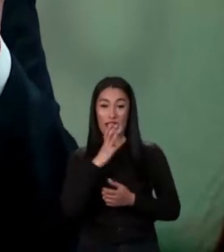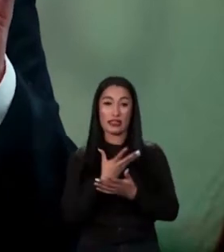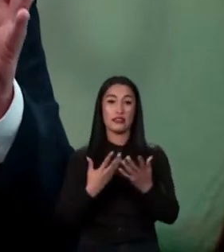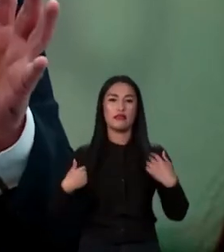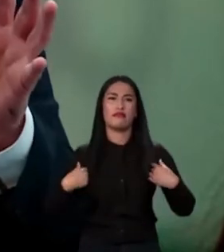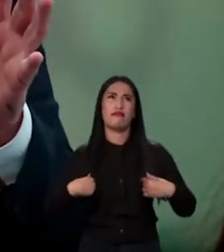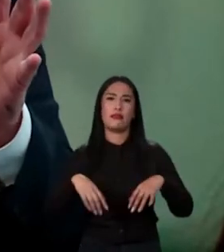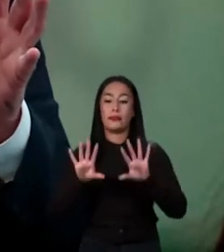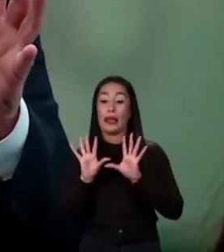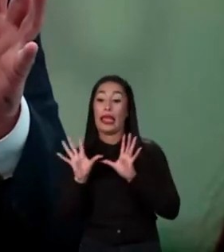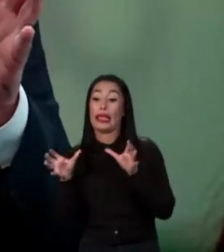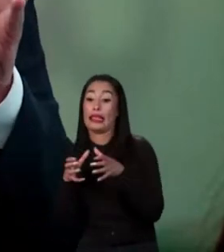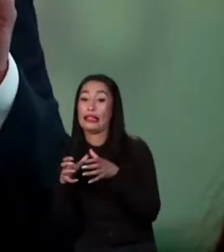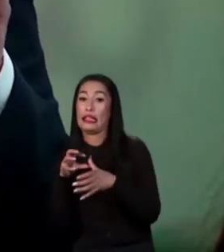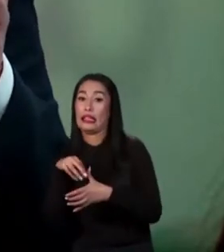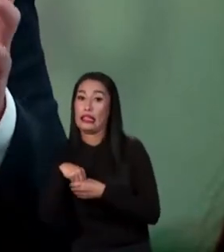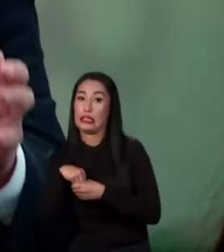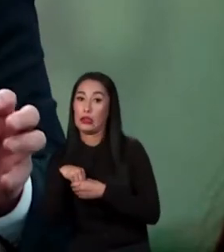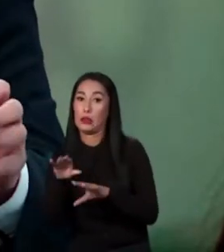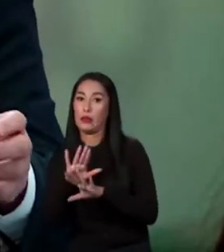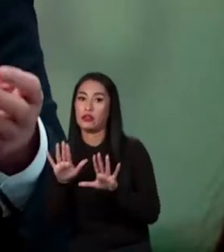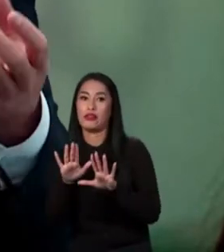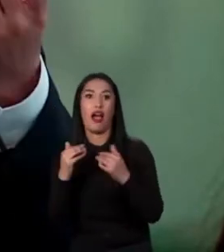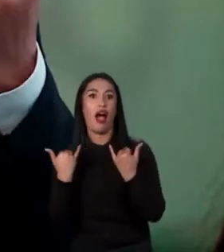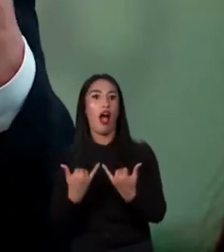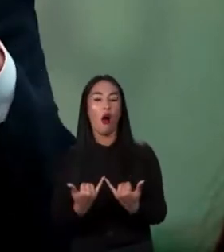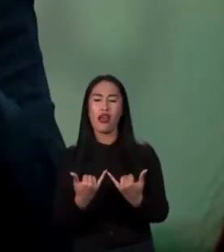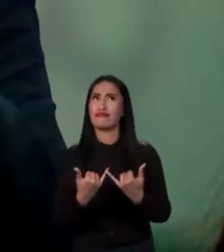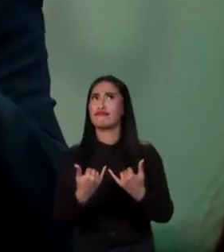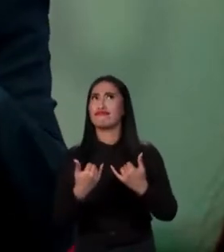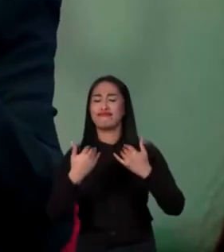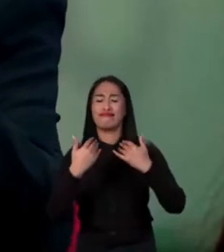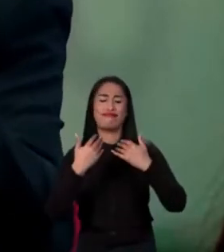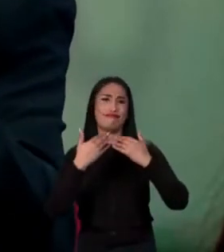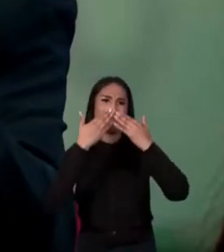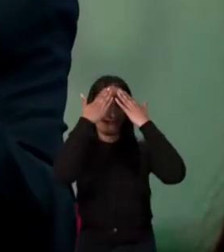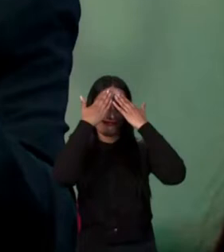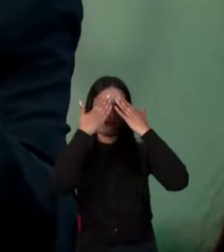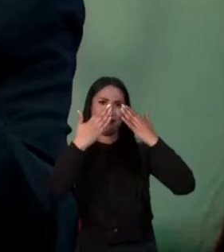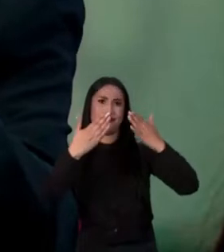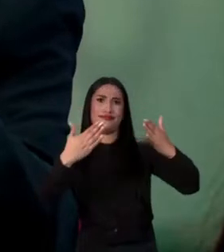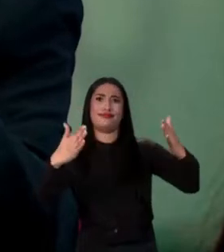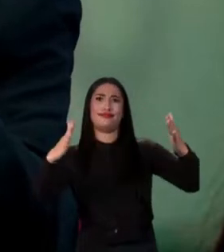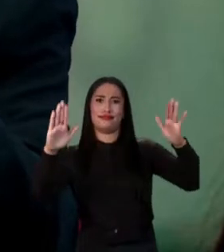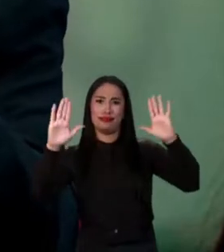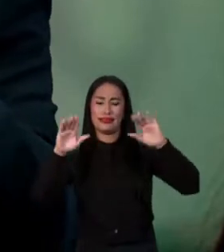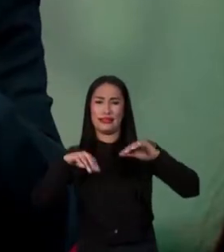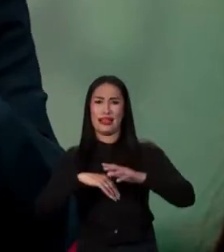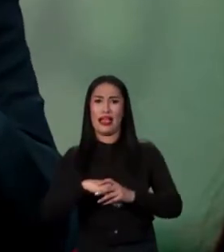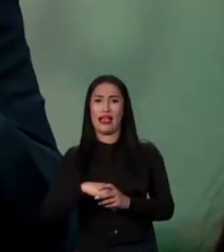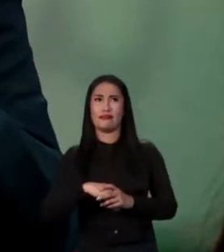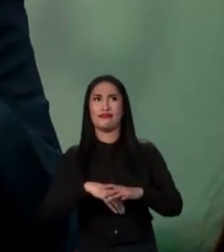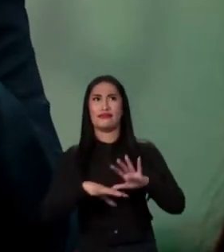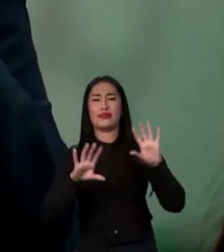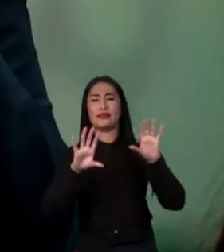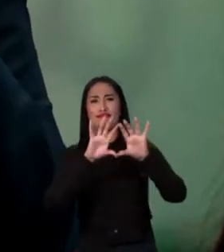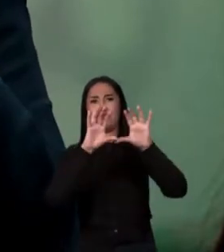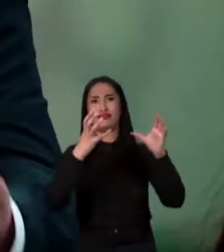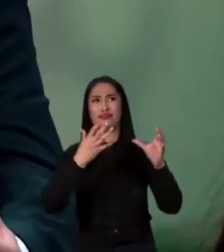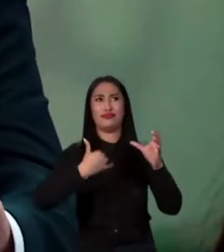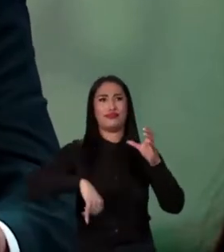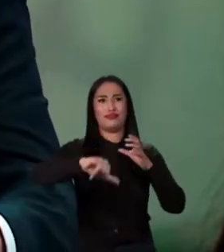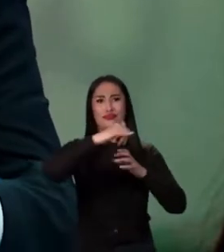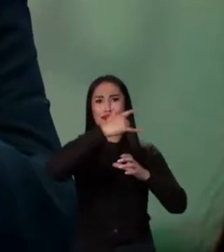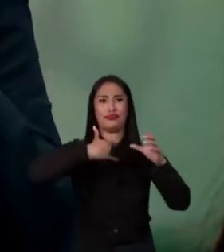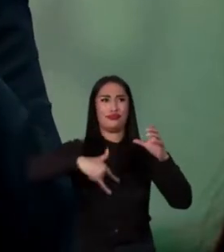mucho más global y tienen que salir de ese mundo más global y las universidad no podemos hacer ajenas a esa globalización y tenemos que hacer procesos de